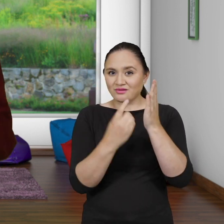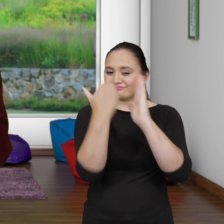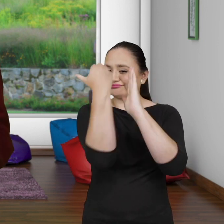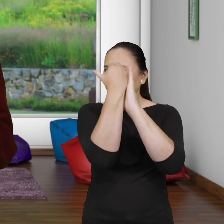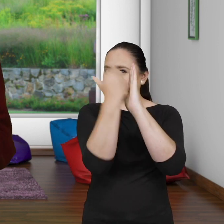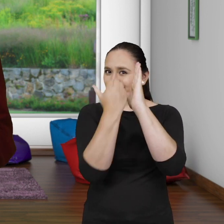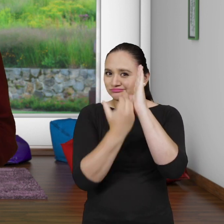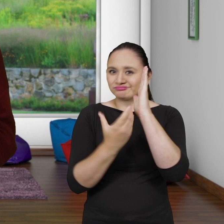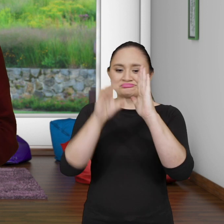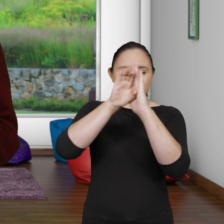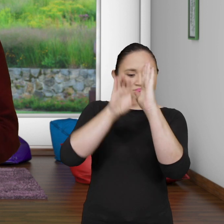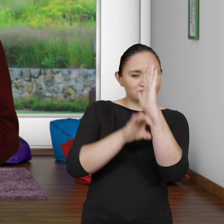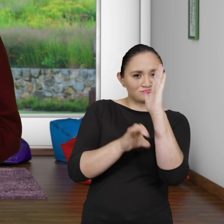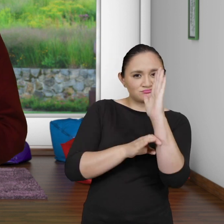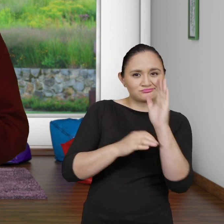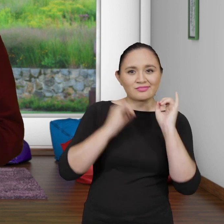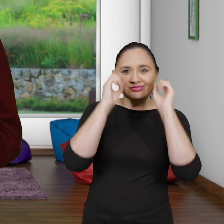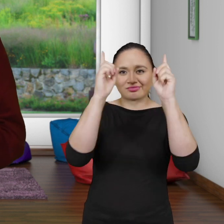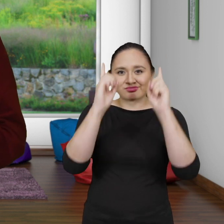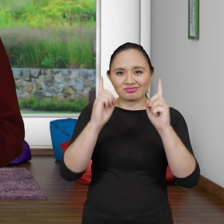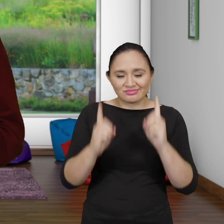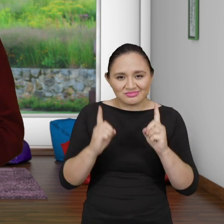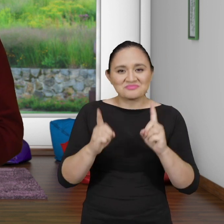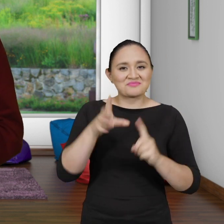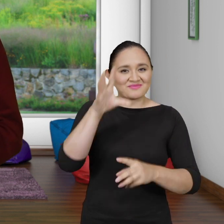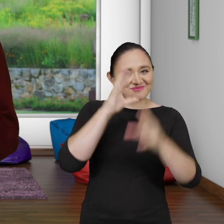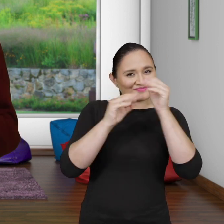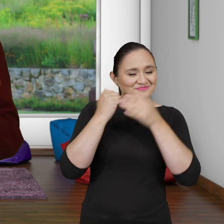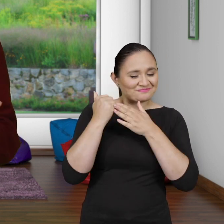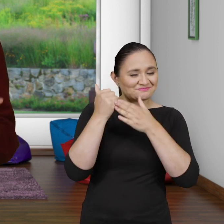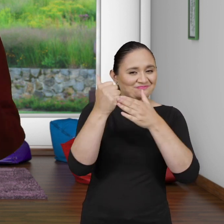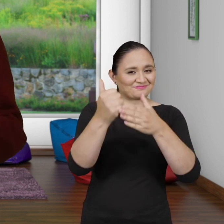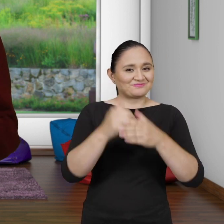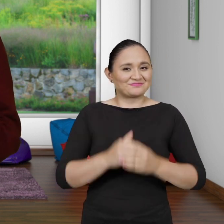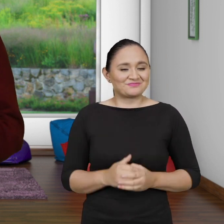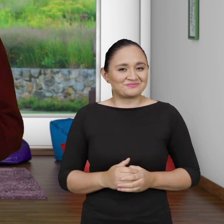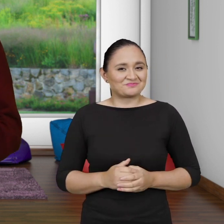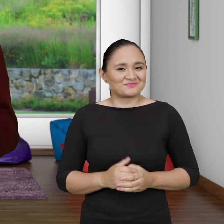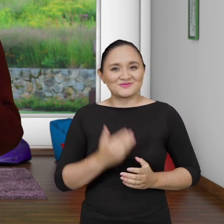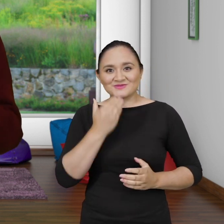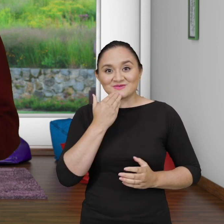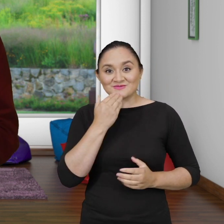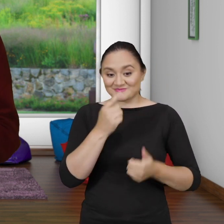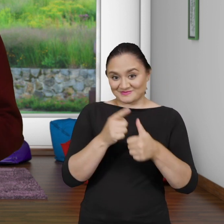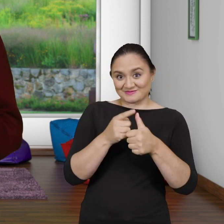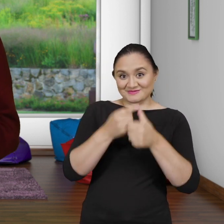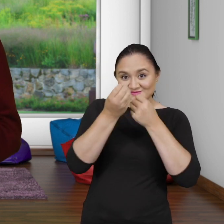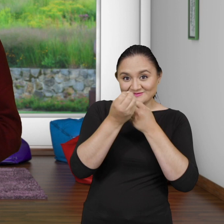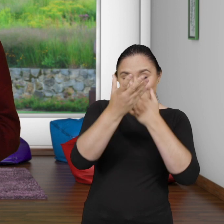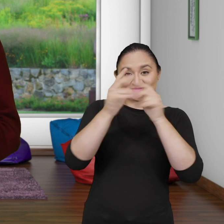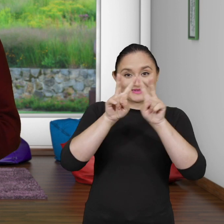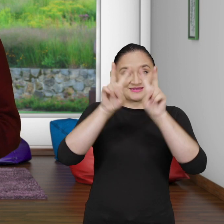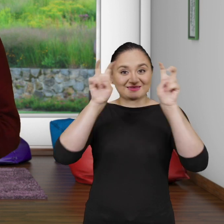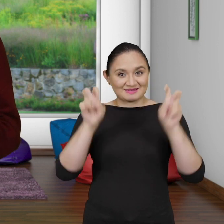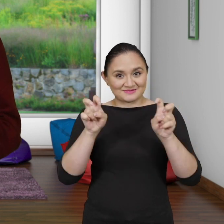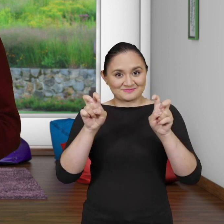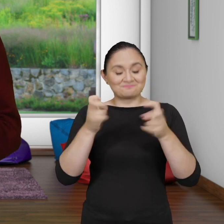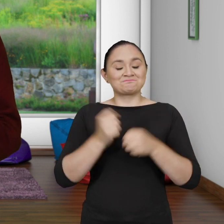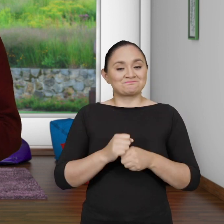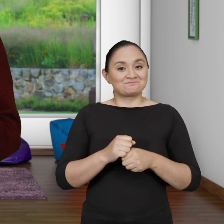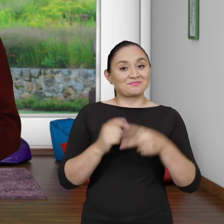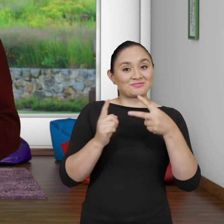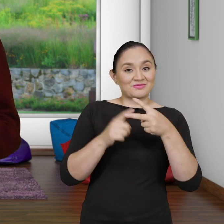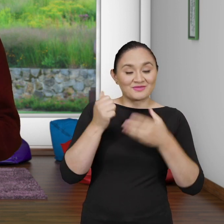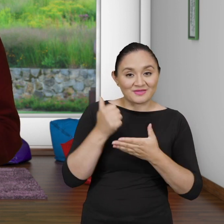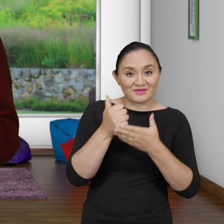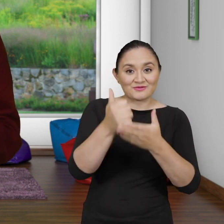características didácticas apropiadas para el aprendizaje. Están hechos para informar sobre un tema, ayudar en